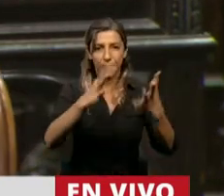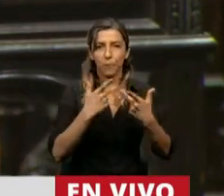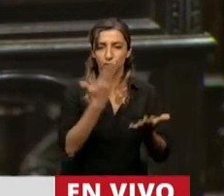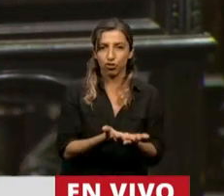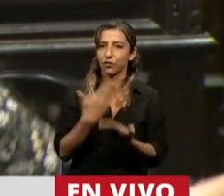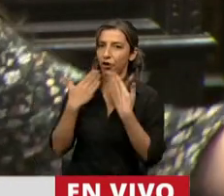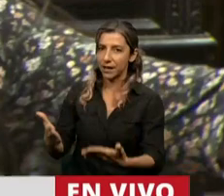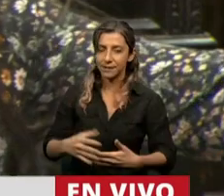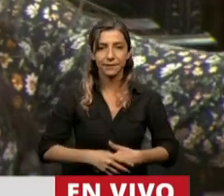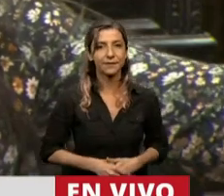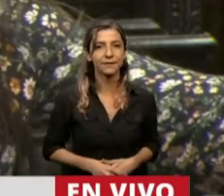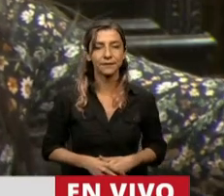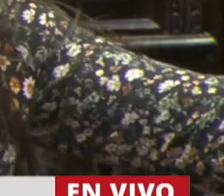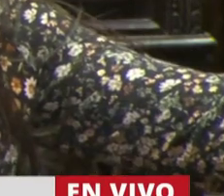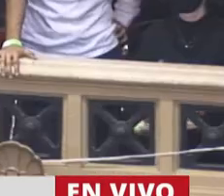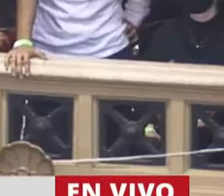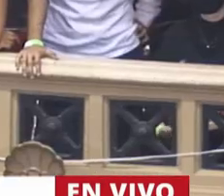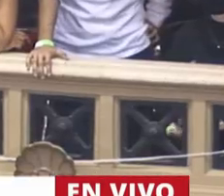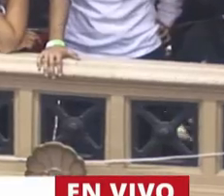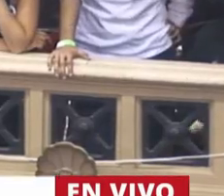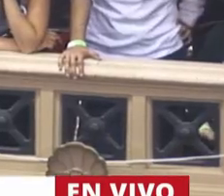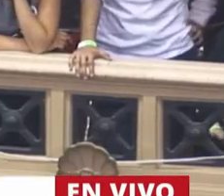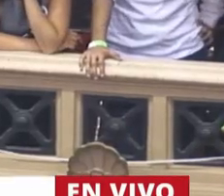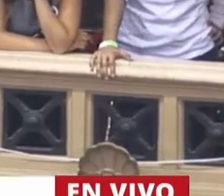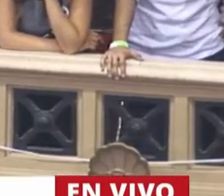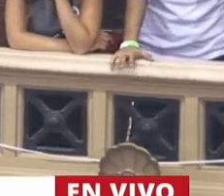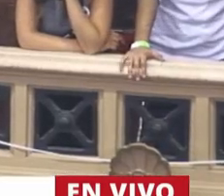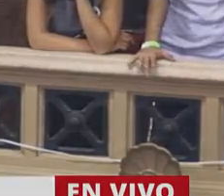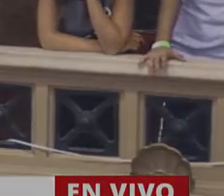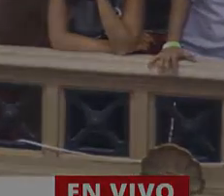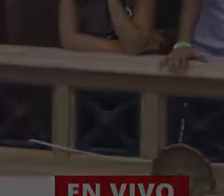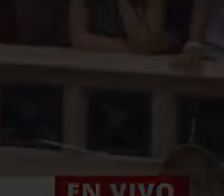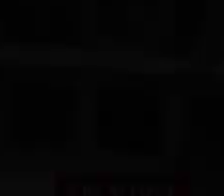Bueno, muchas gracias, diputada Daniela Vilar.